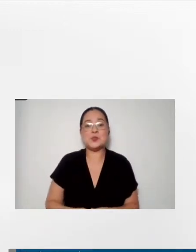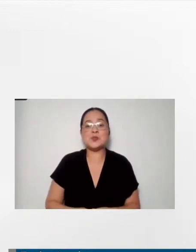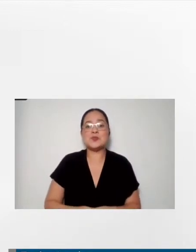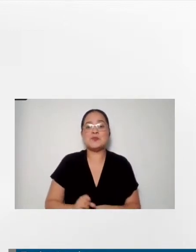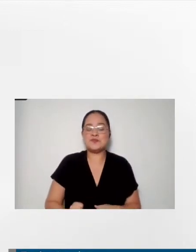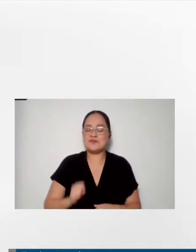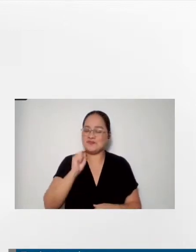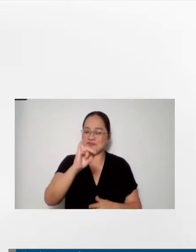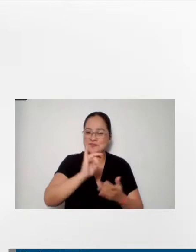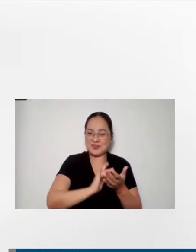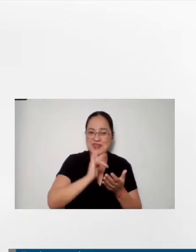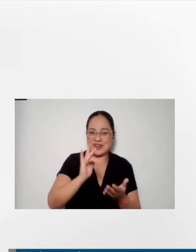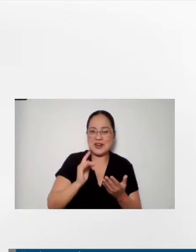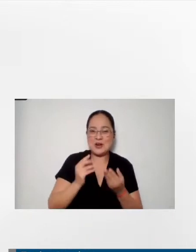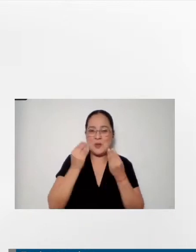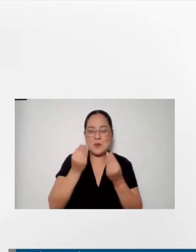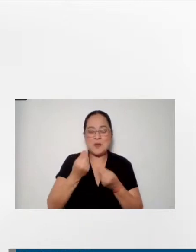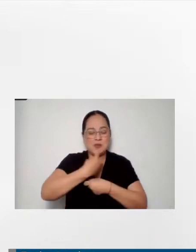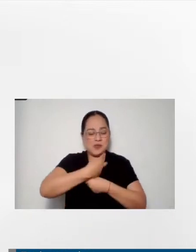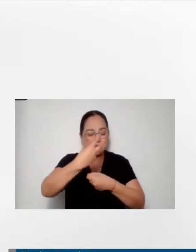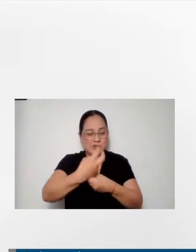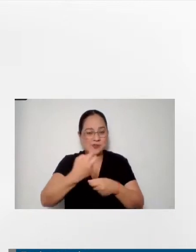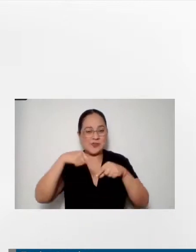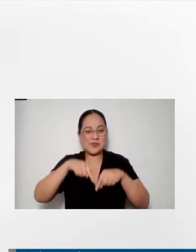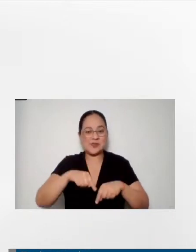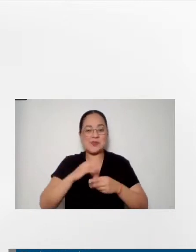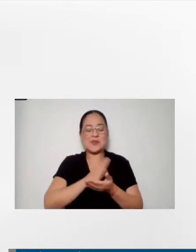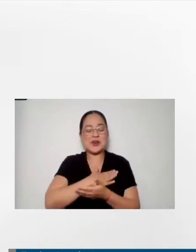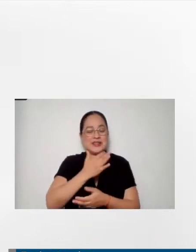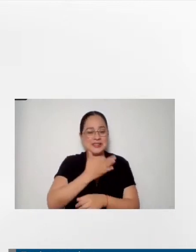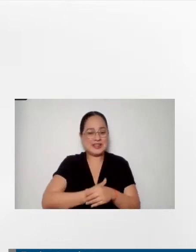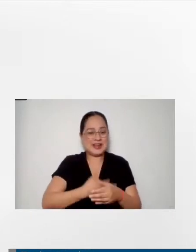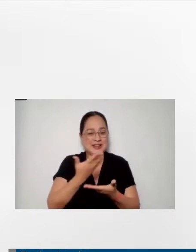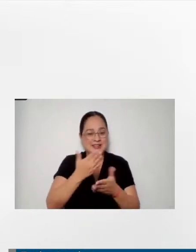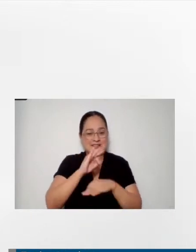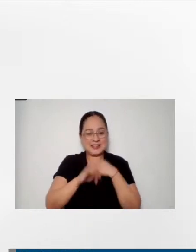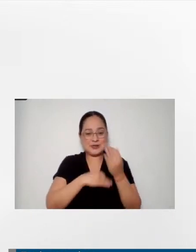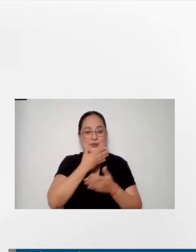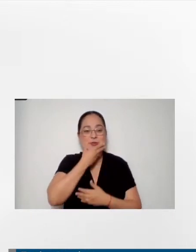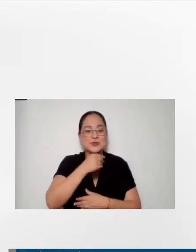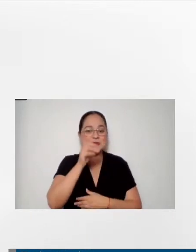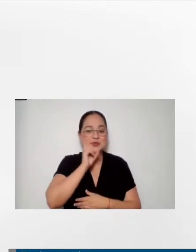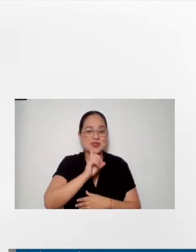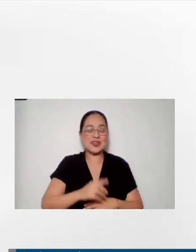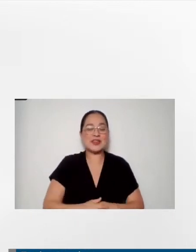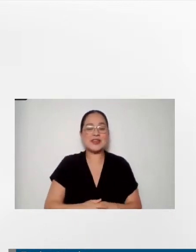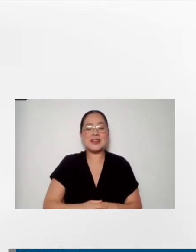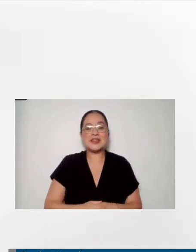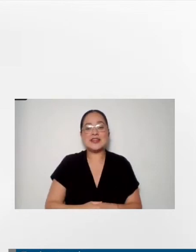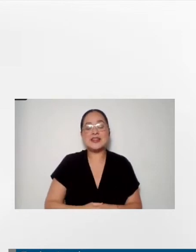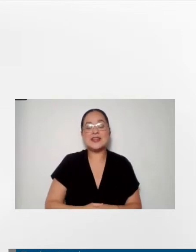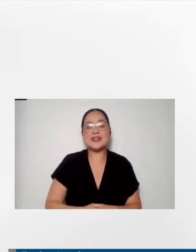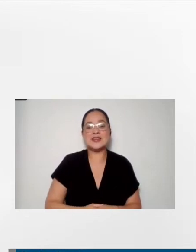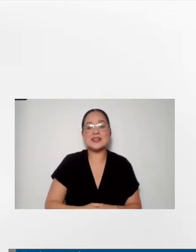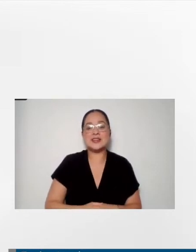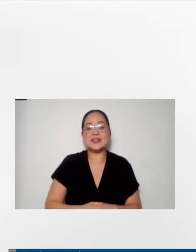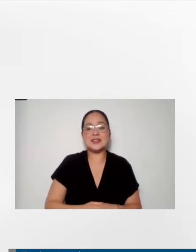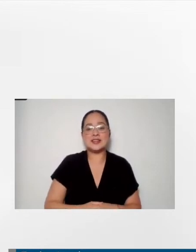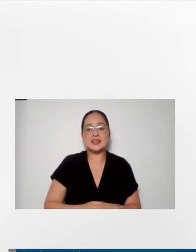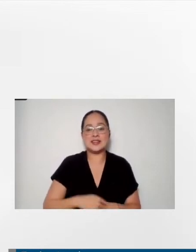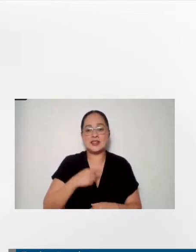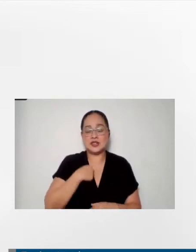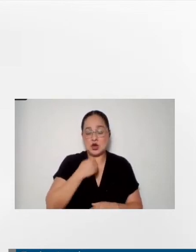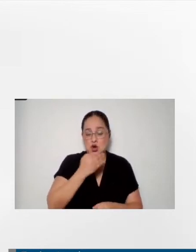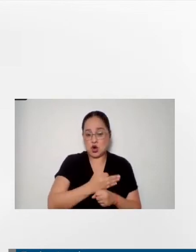Sí, muchas gracias por la invitación. Buenas tardes a todas y todos. Bueno, yo, claro, no voy a dar una